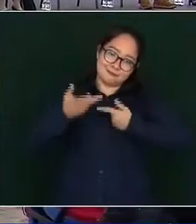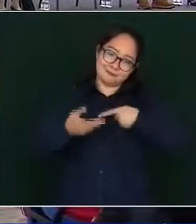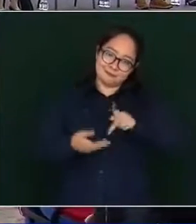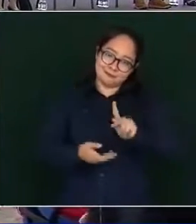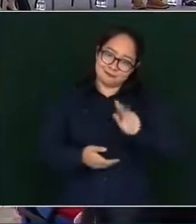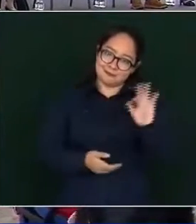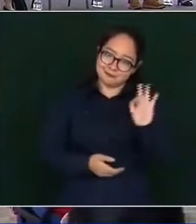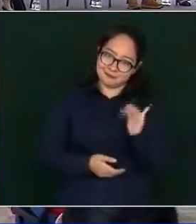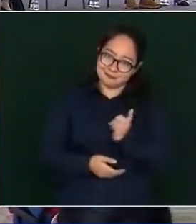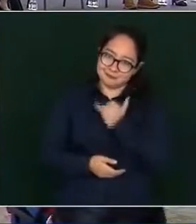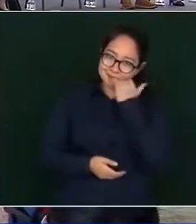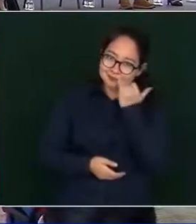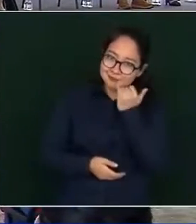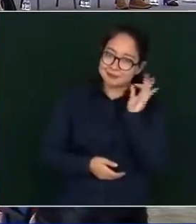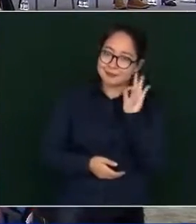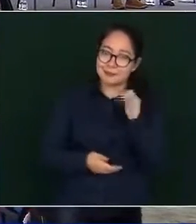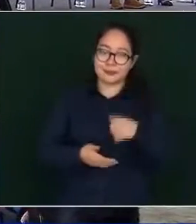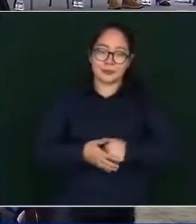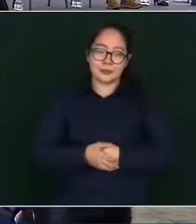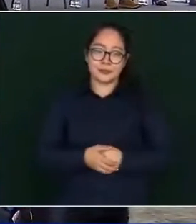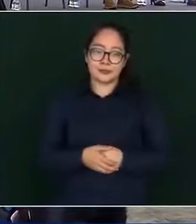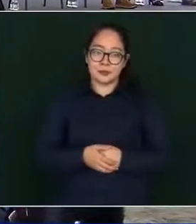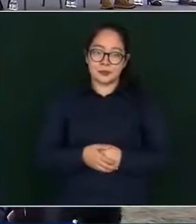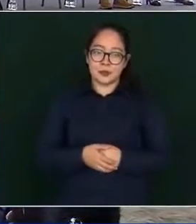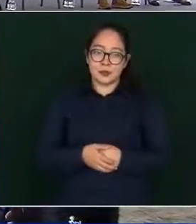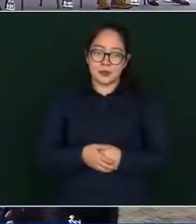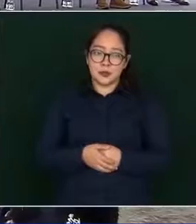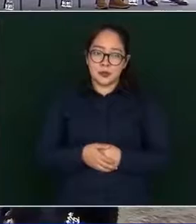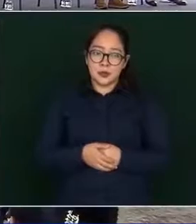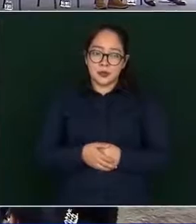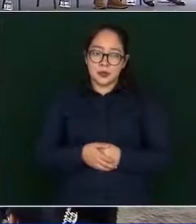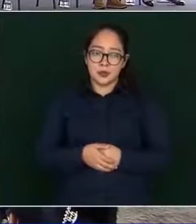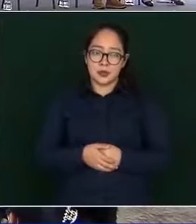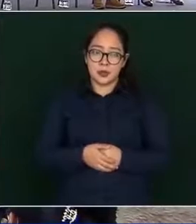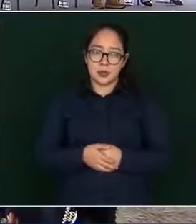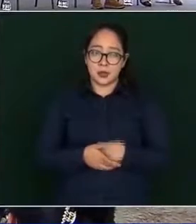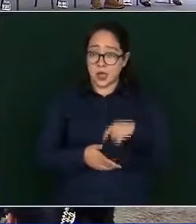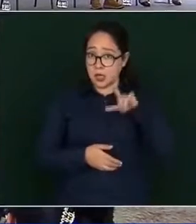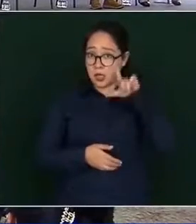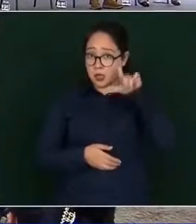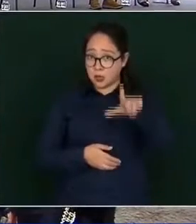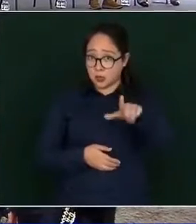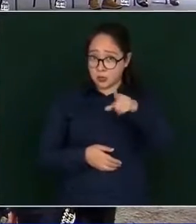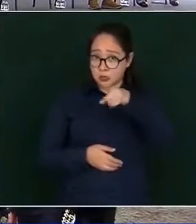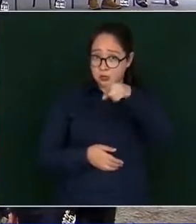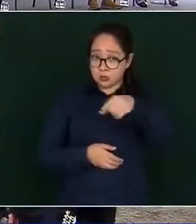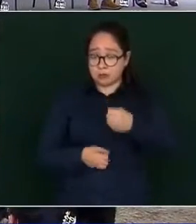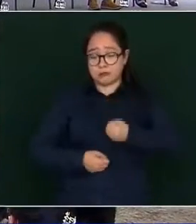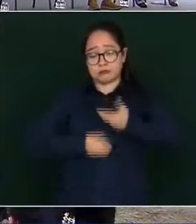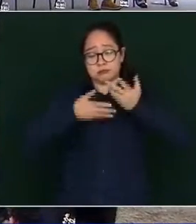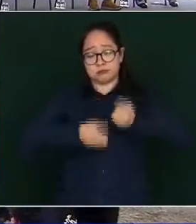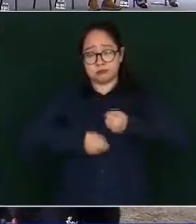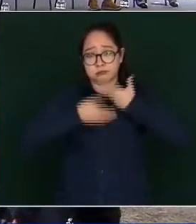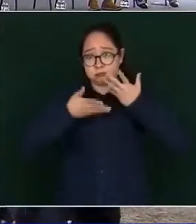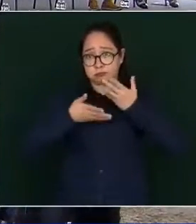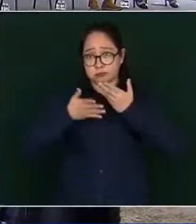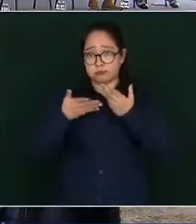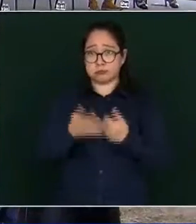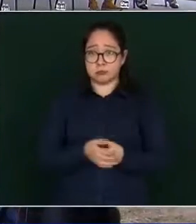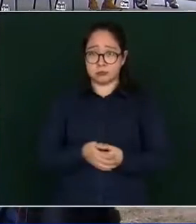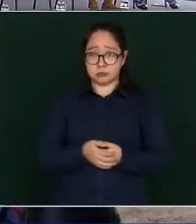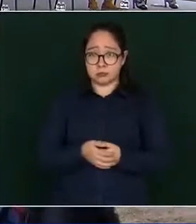vayan. ¿Abarca también hablar ya de, hablaría usted el lunes? ¿El lunes va a pronunciar discurso? No. Ah, es que como dice que ya